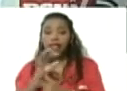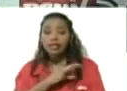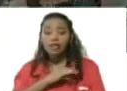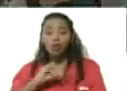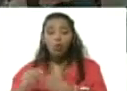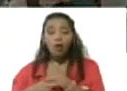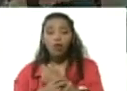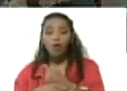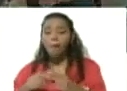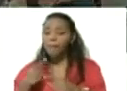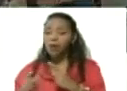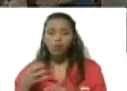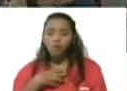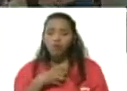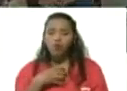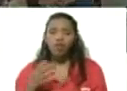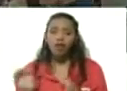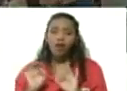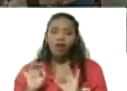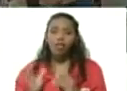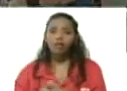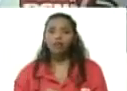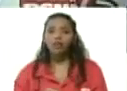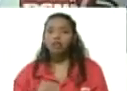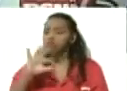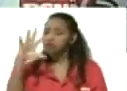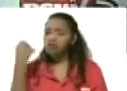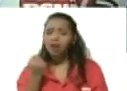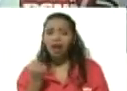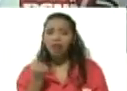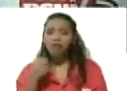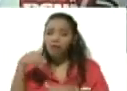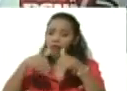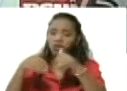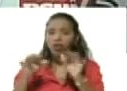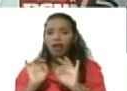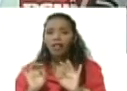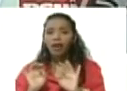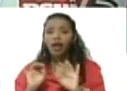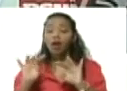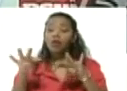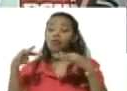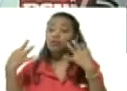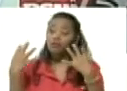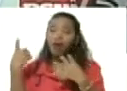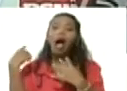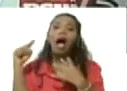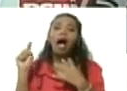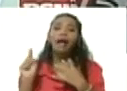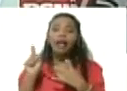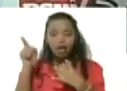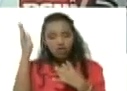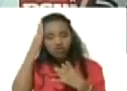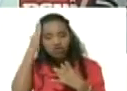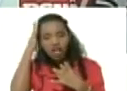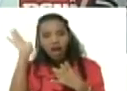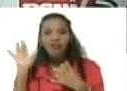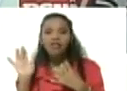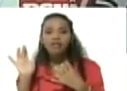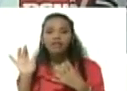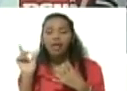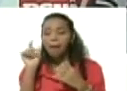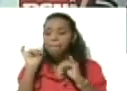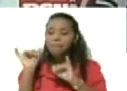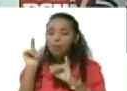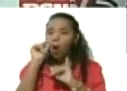pudieron. No lograron, ni siquiera lograron los votos. Quórum había, ellos lo saben. El mismo Stalin González,